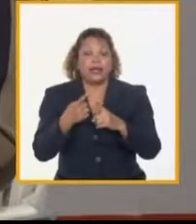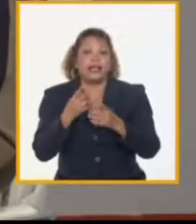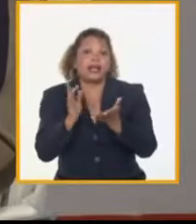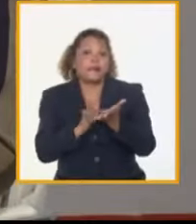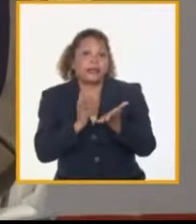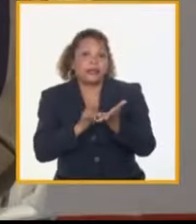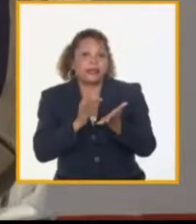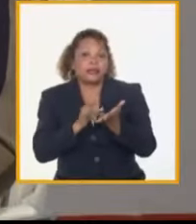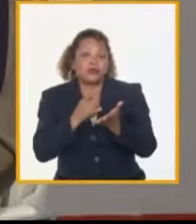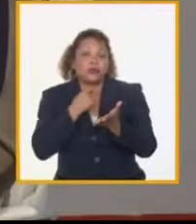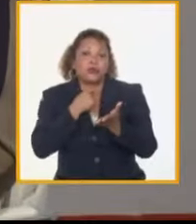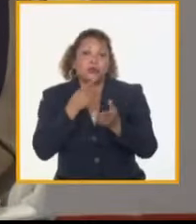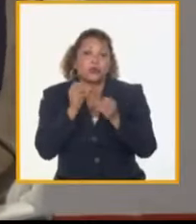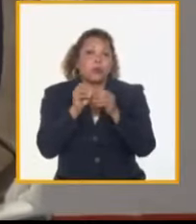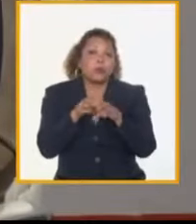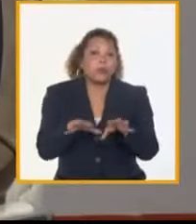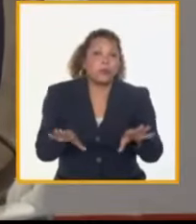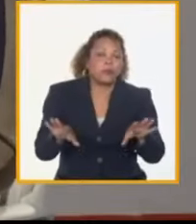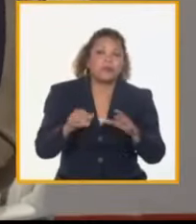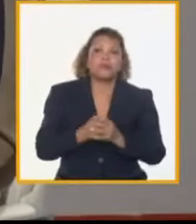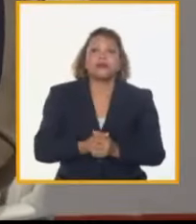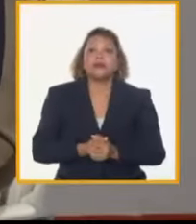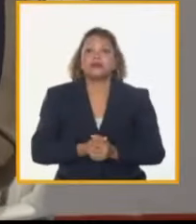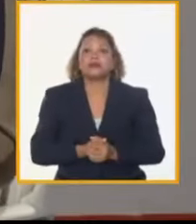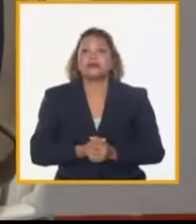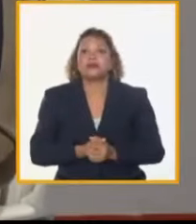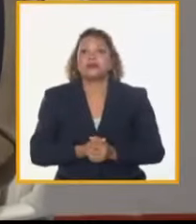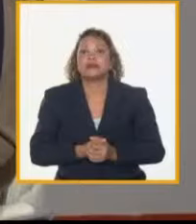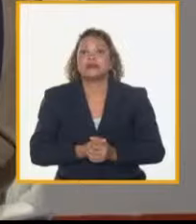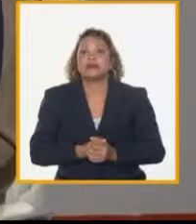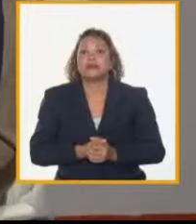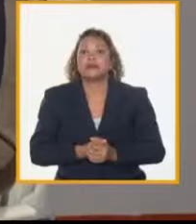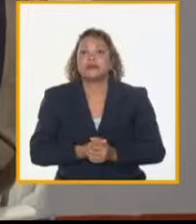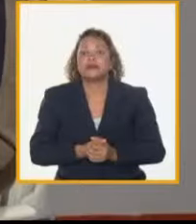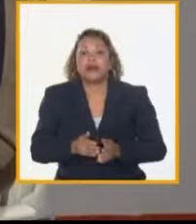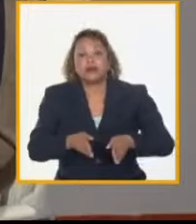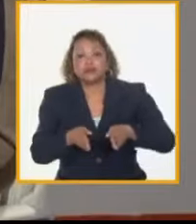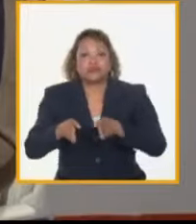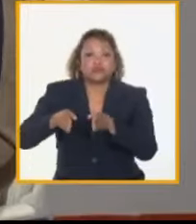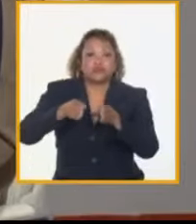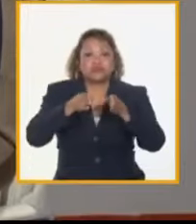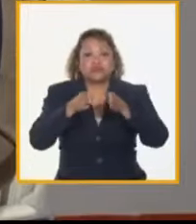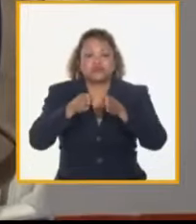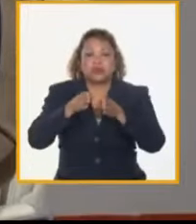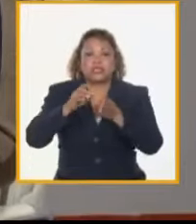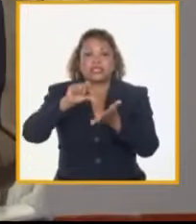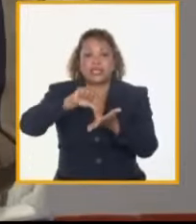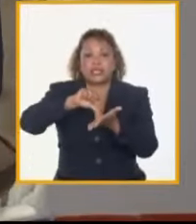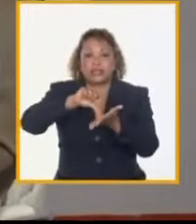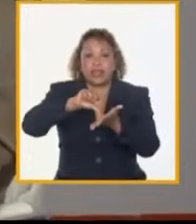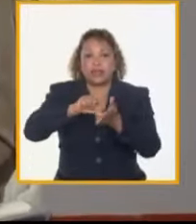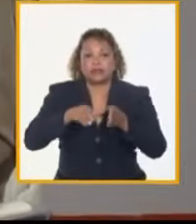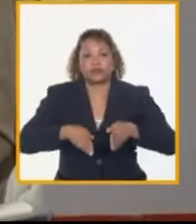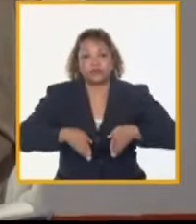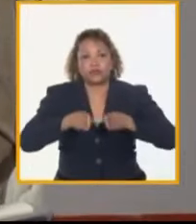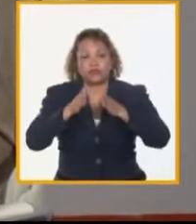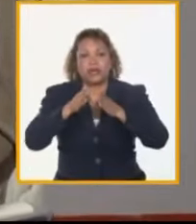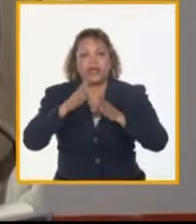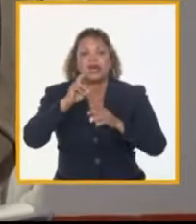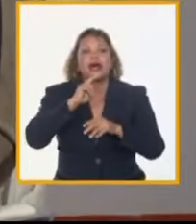normalmente transcurran por la carretera central. Un ejemplo de ello, el turno Habana-Santa